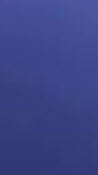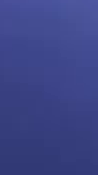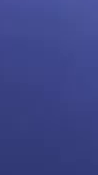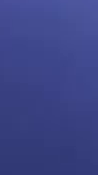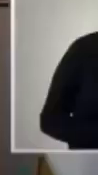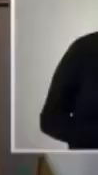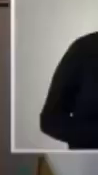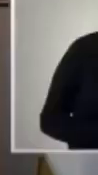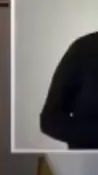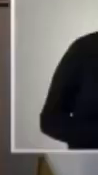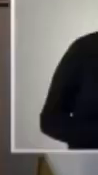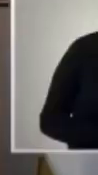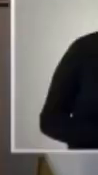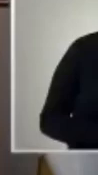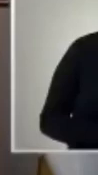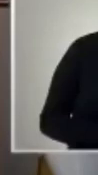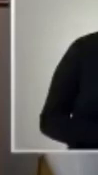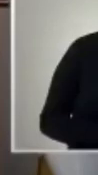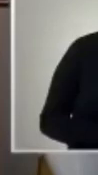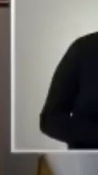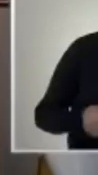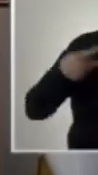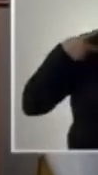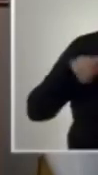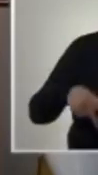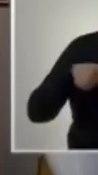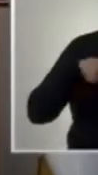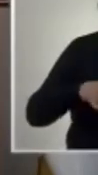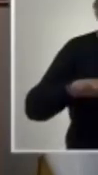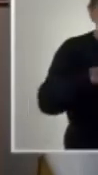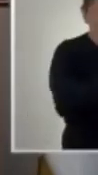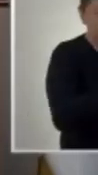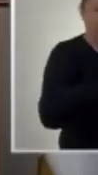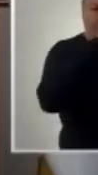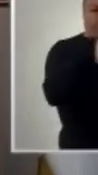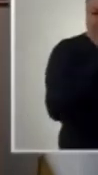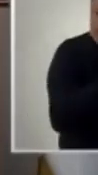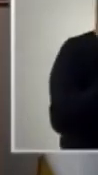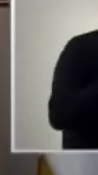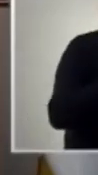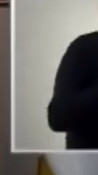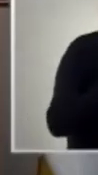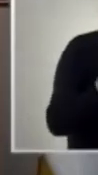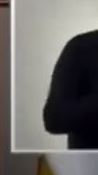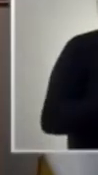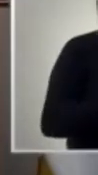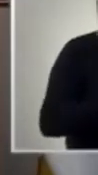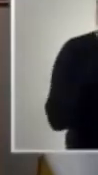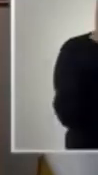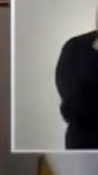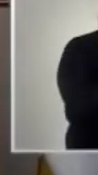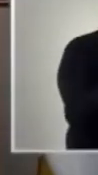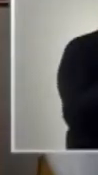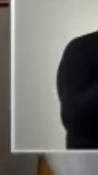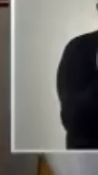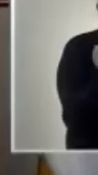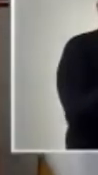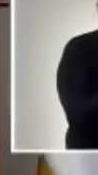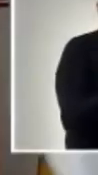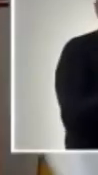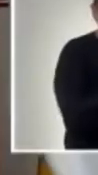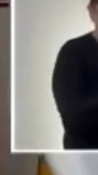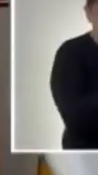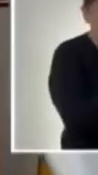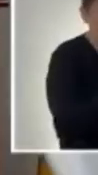personas. Kiaku, las personas tienen derecho a tener una identidad y que ésta se encuentre